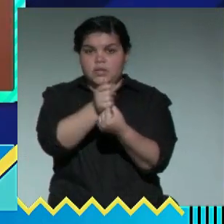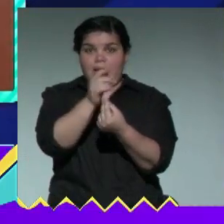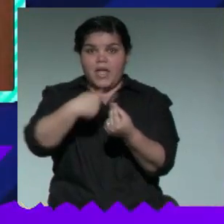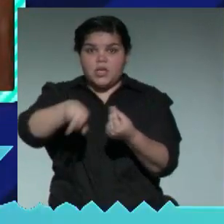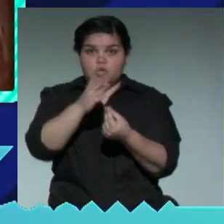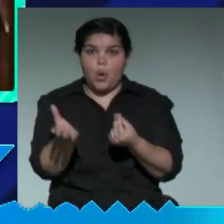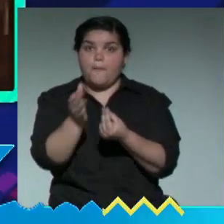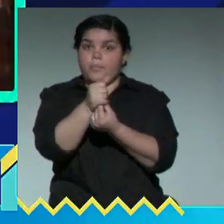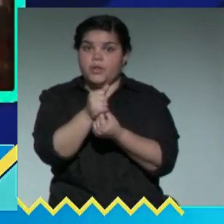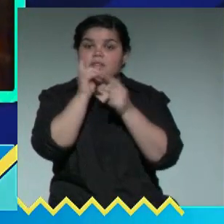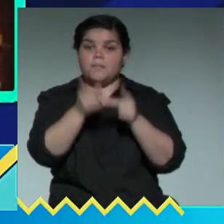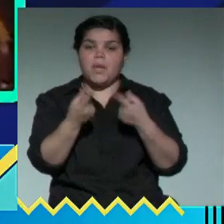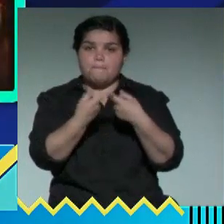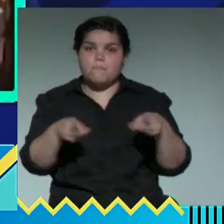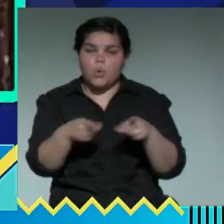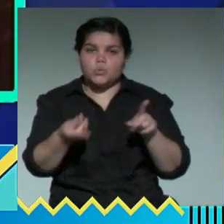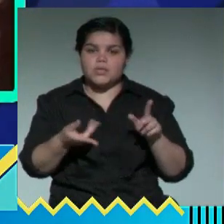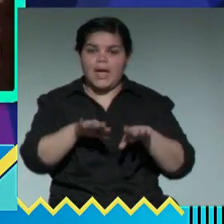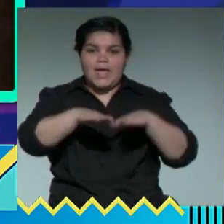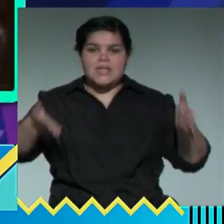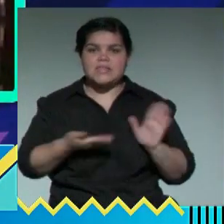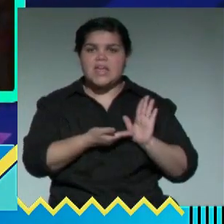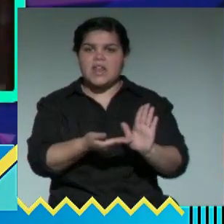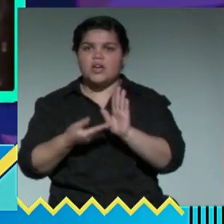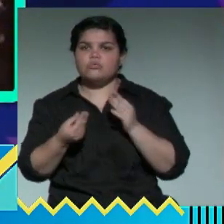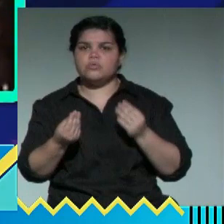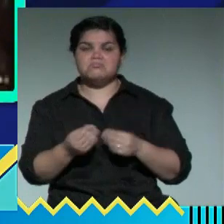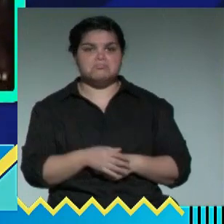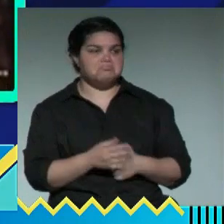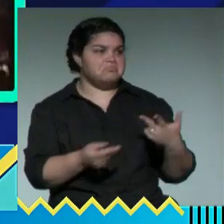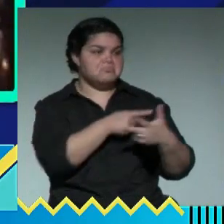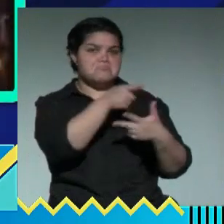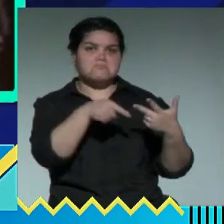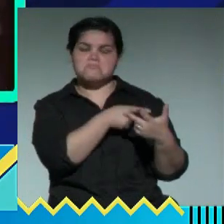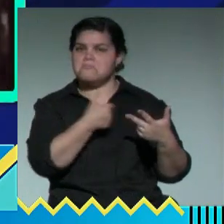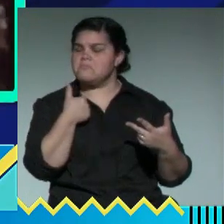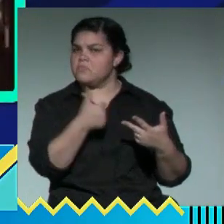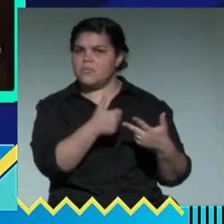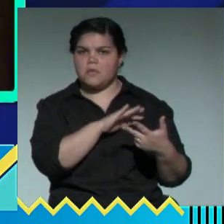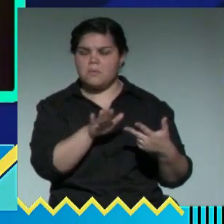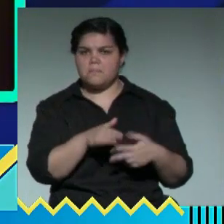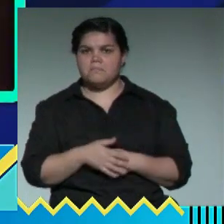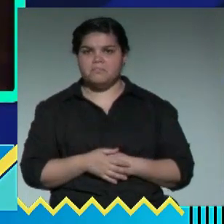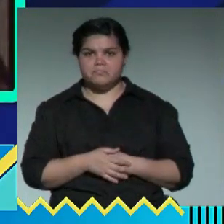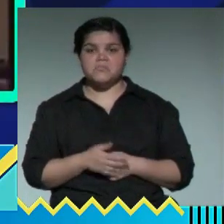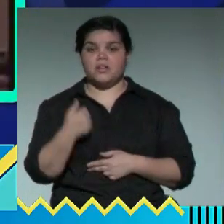transmitiera desde la música, desde el escenario? Mira, muy copado, porque bueno, yo tuve la oportunidad,